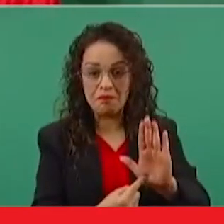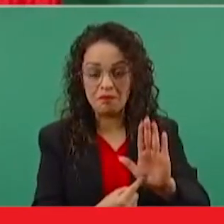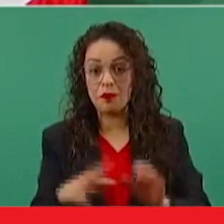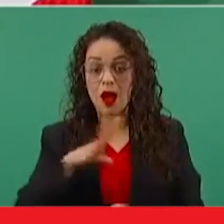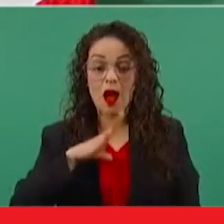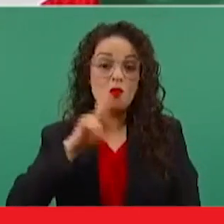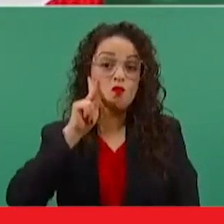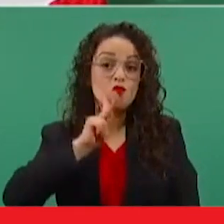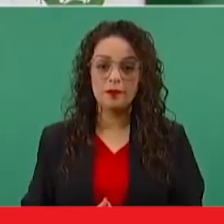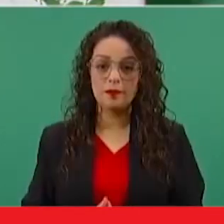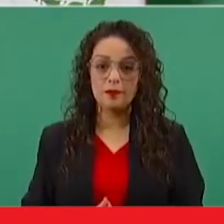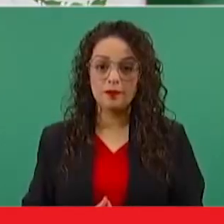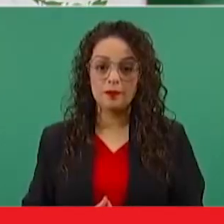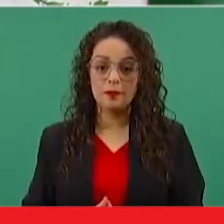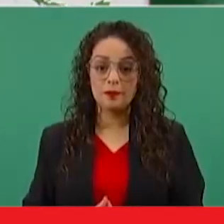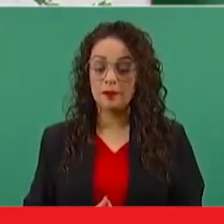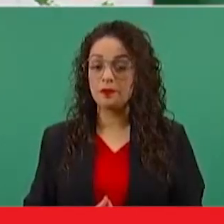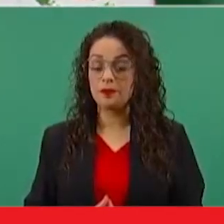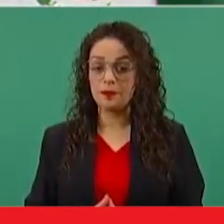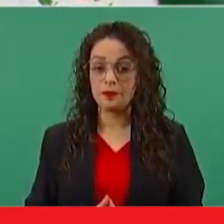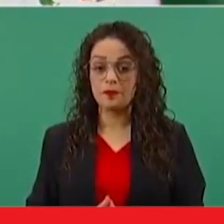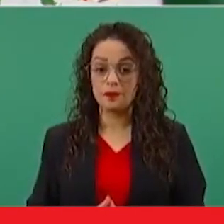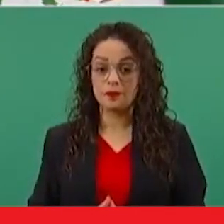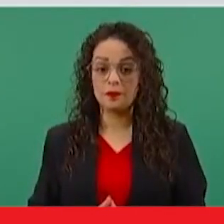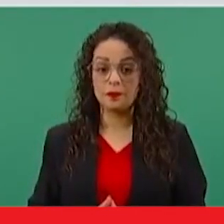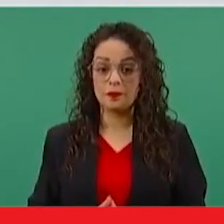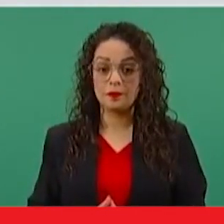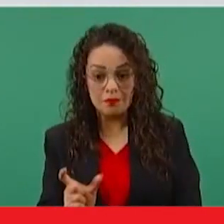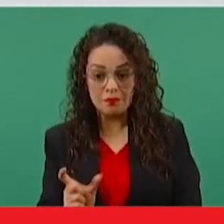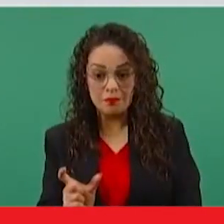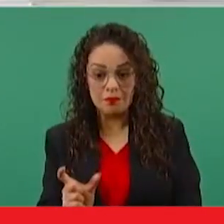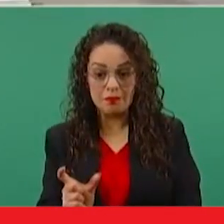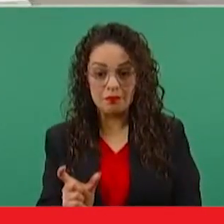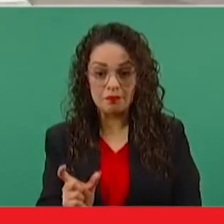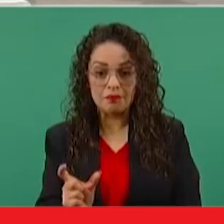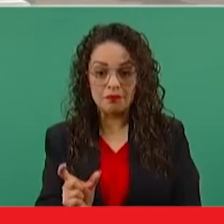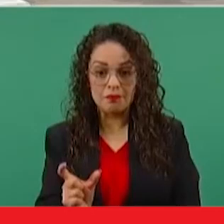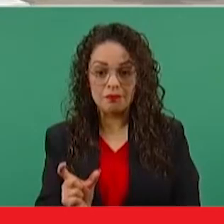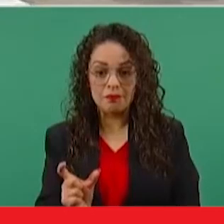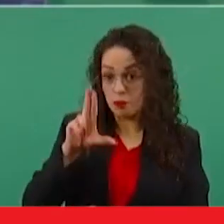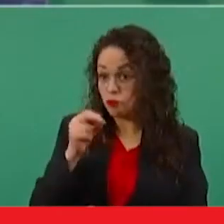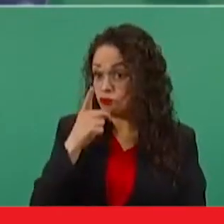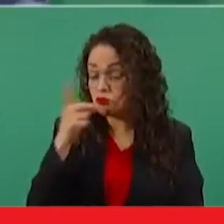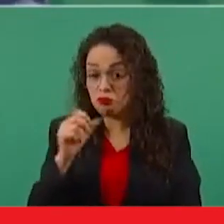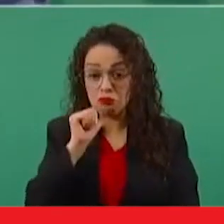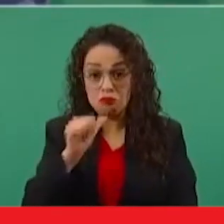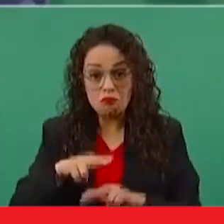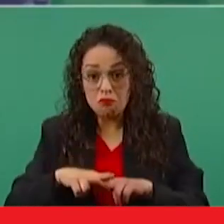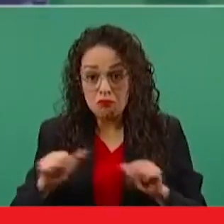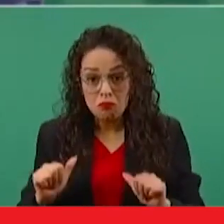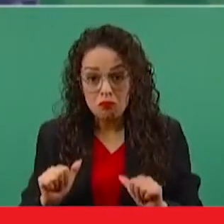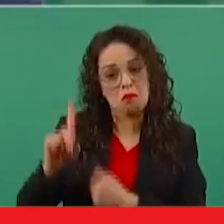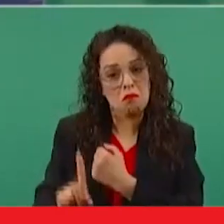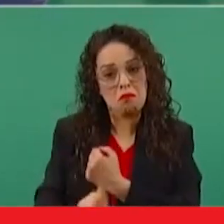es real y hasta me enviaron una tarjeta y el reforma no dice nada pues eso es otro